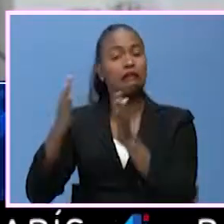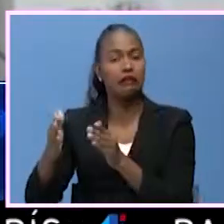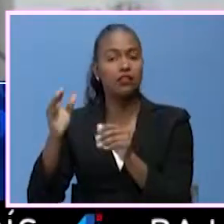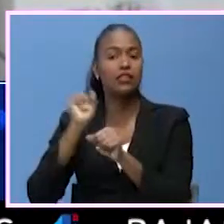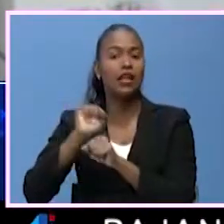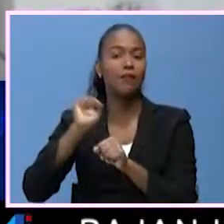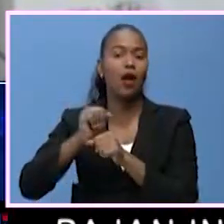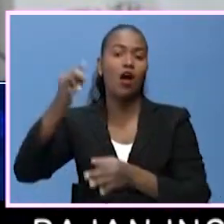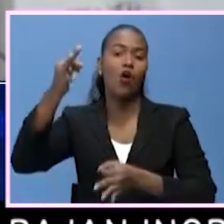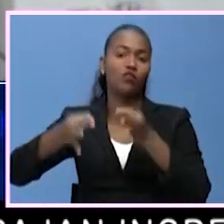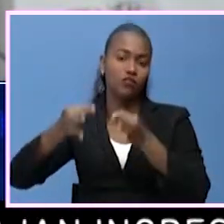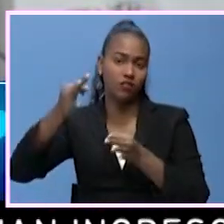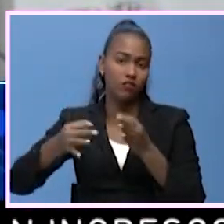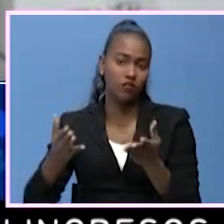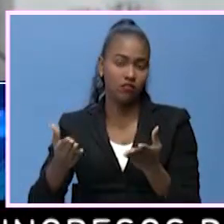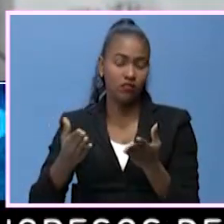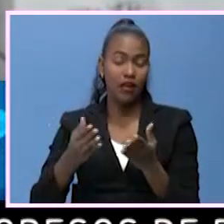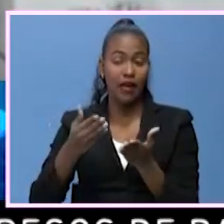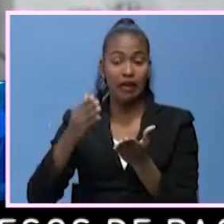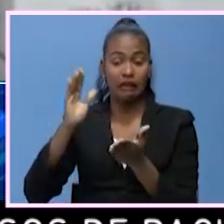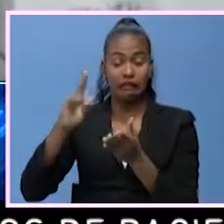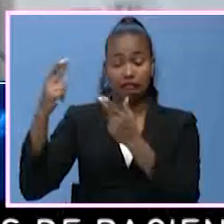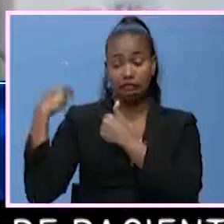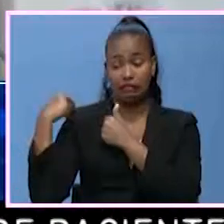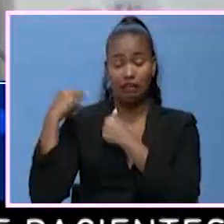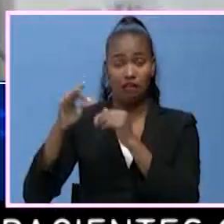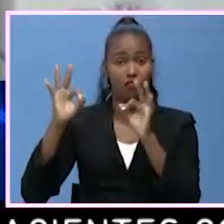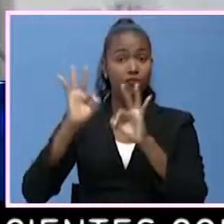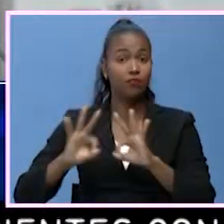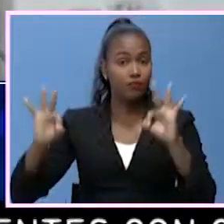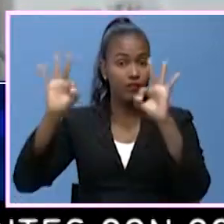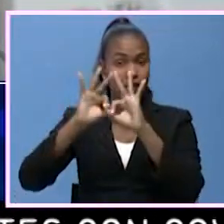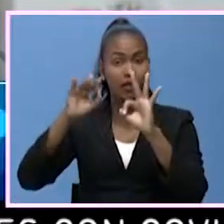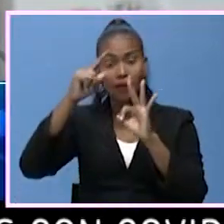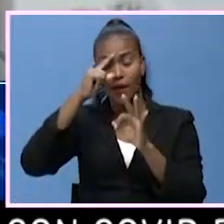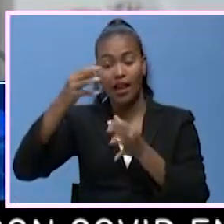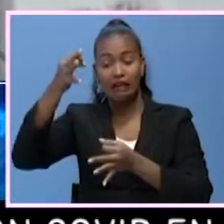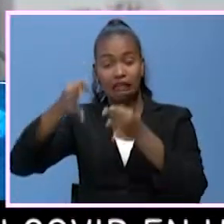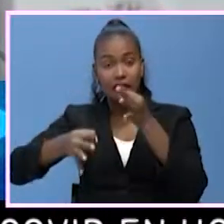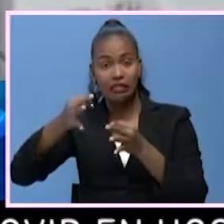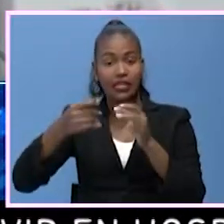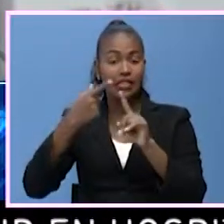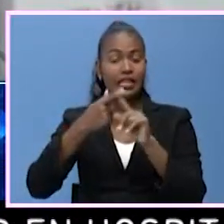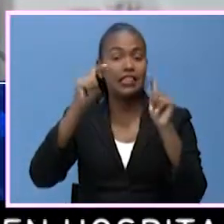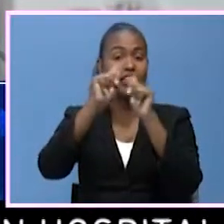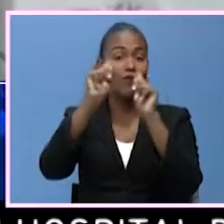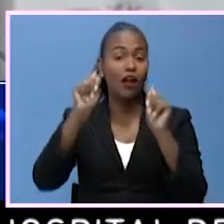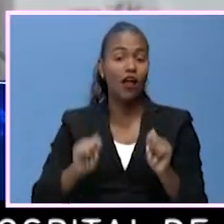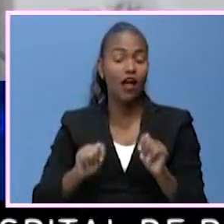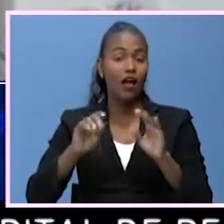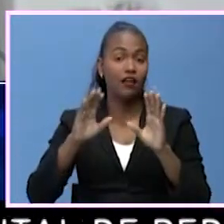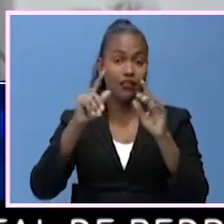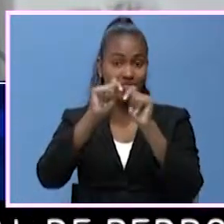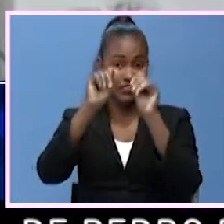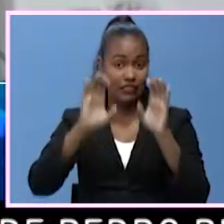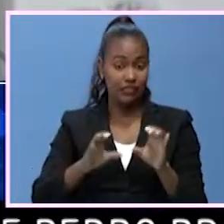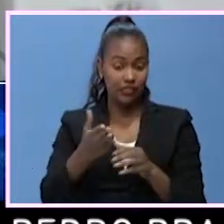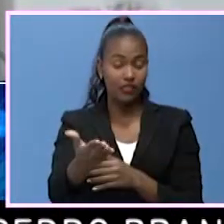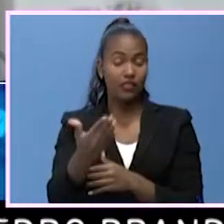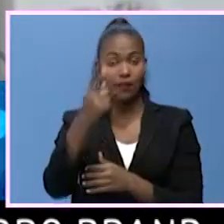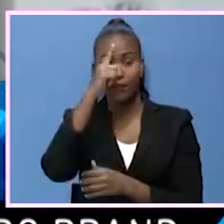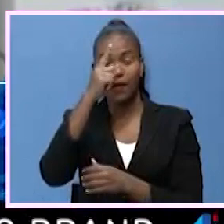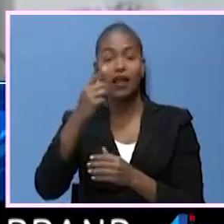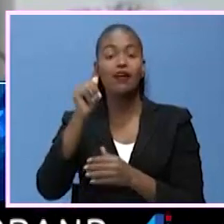labor jurisdiccional, el papel importante de la jurisprudencia del Tribunal Constitucional en